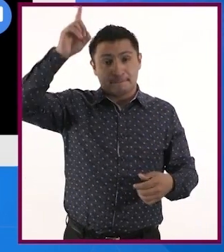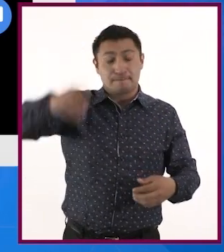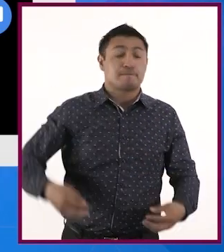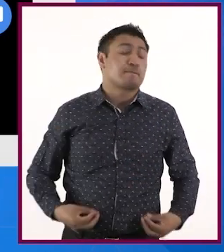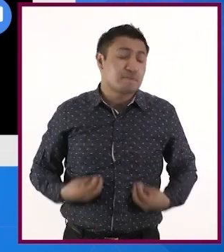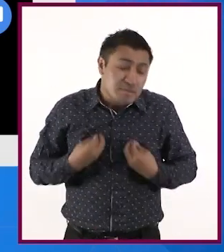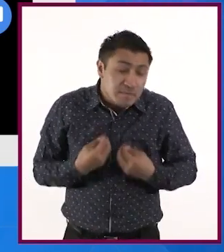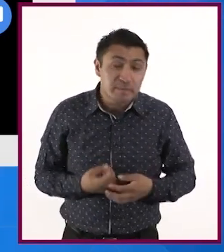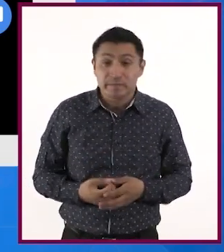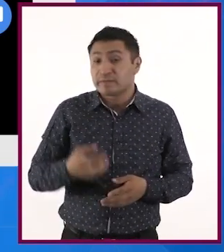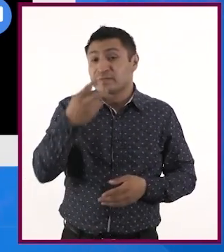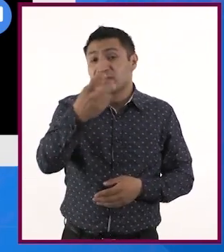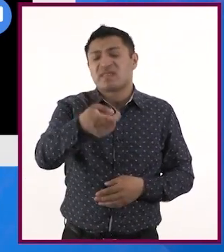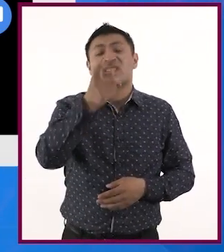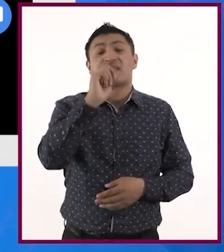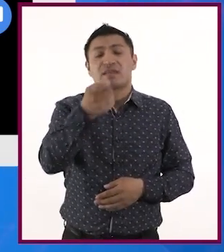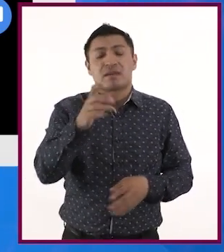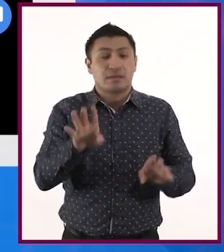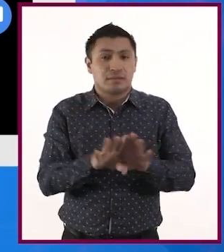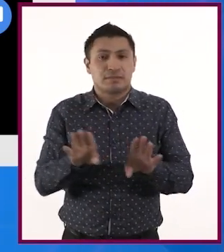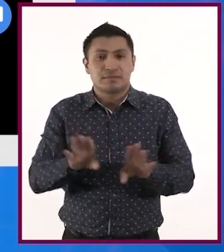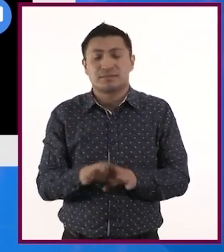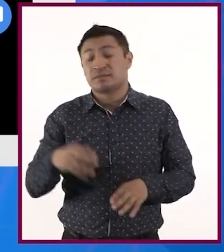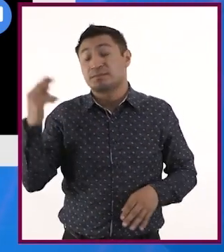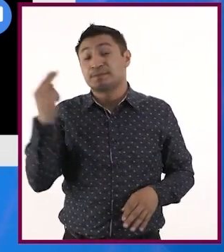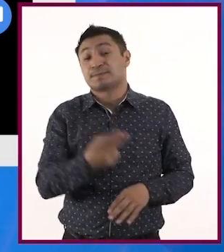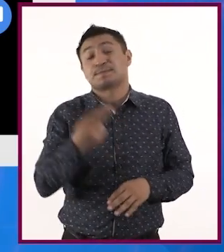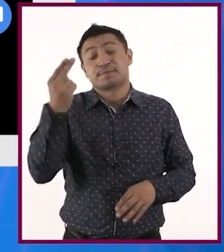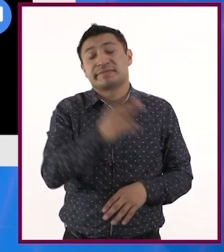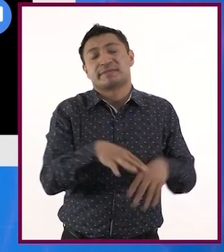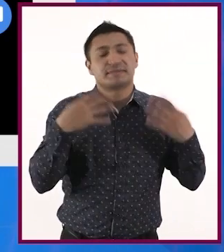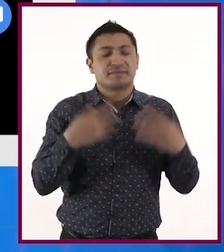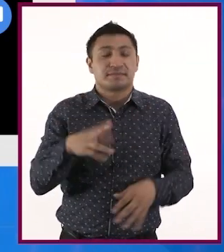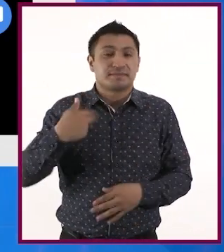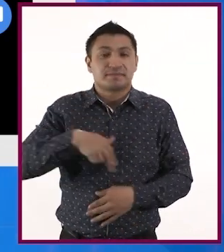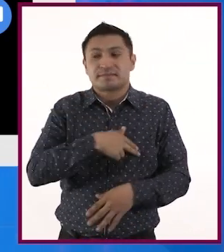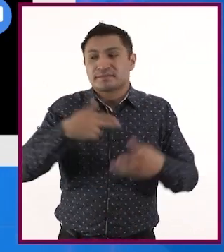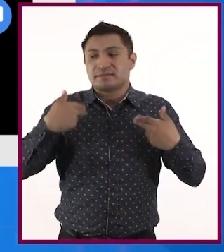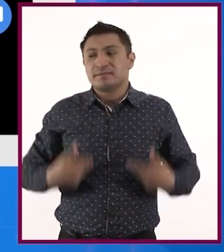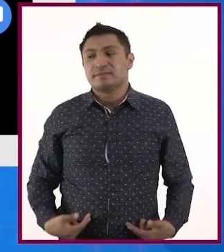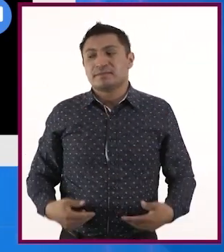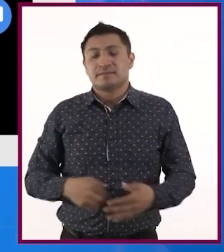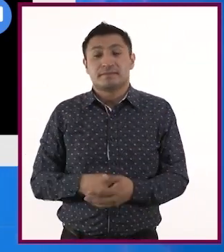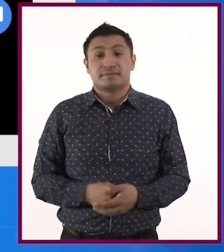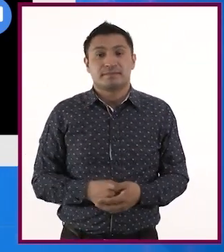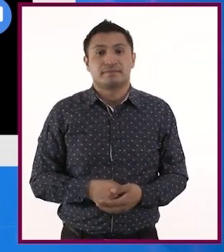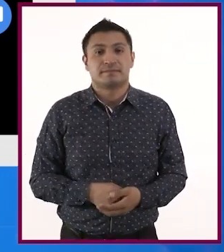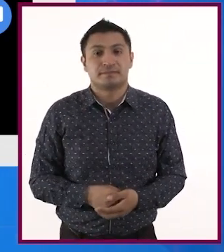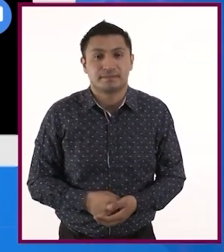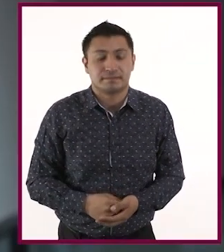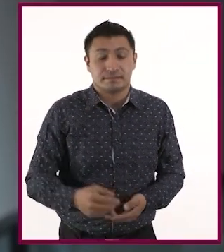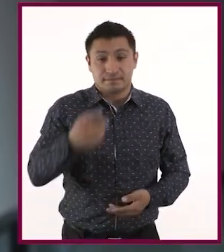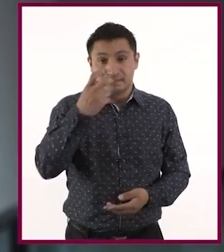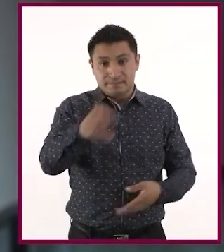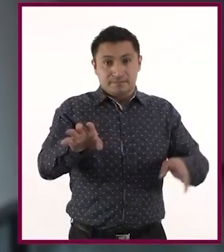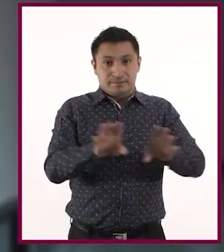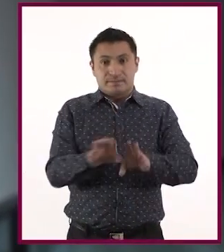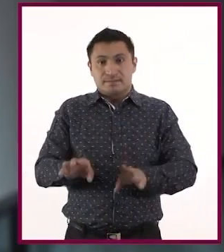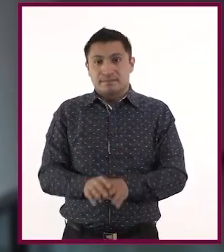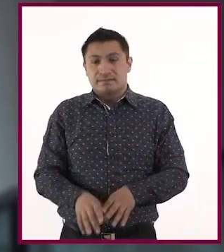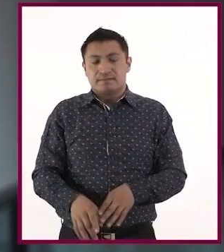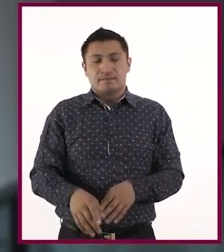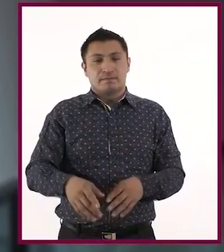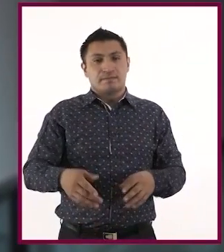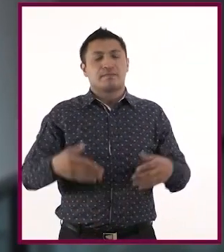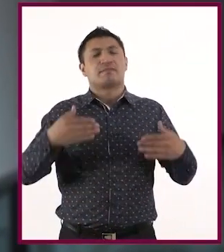Y eso es una necesidad que tenemos como humanidad, de darle un